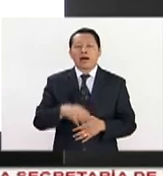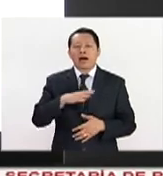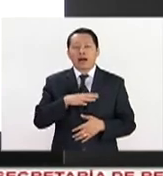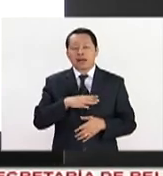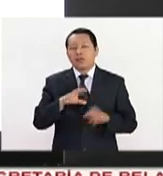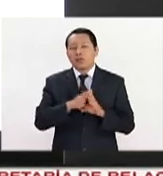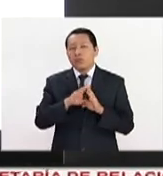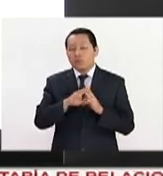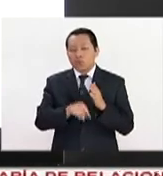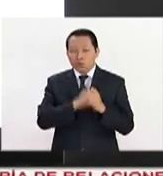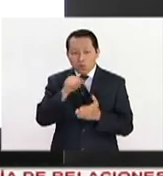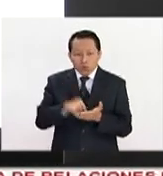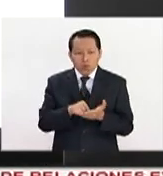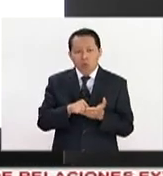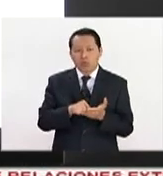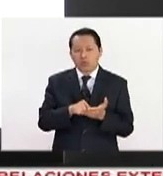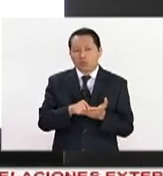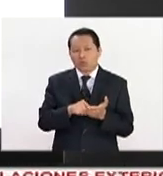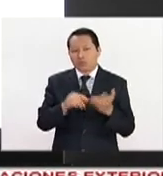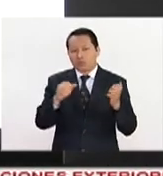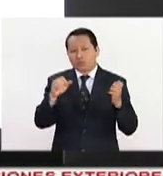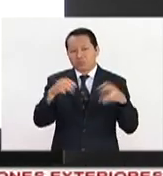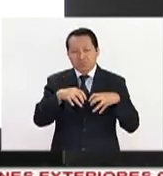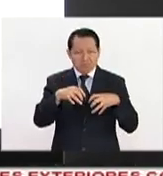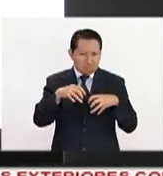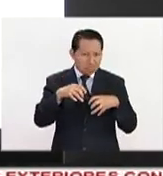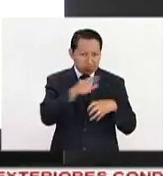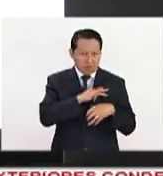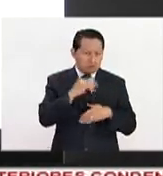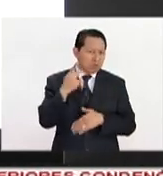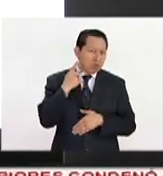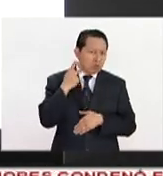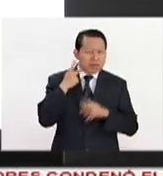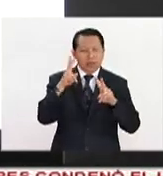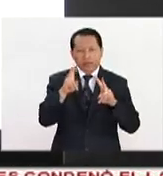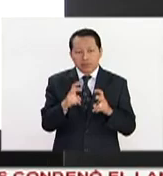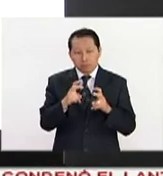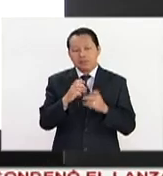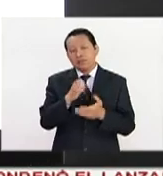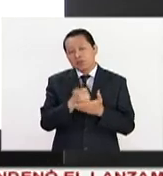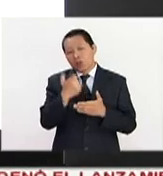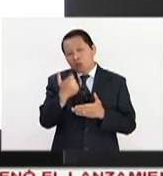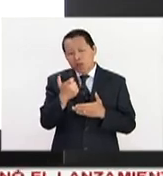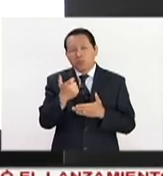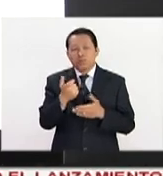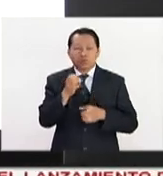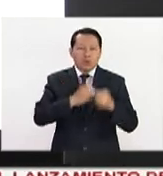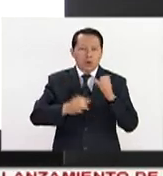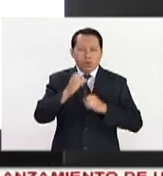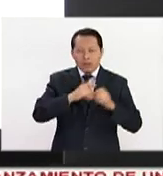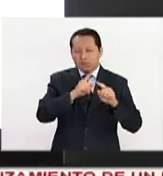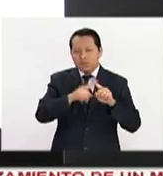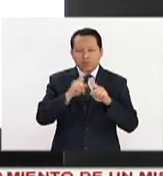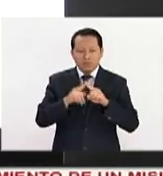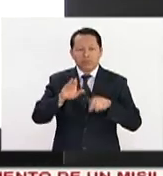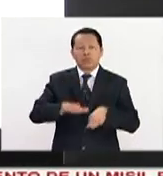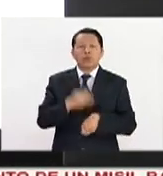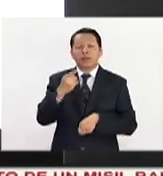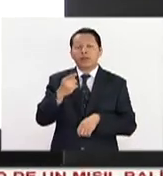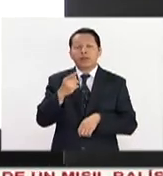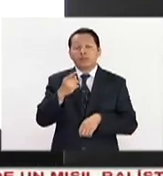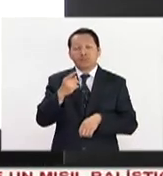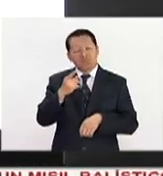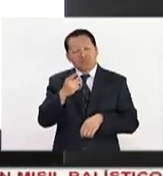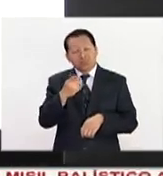un espacio de concertación política en torno a temas económicos y de comercio, porque bien